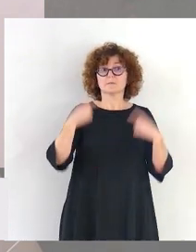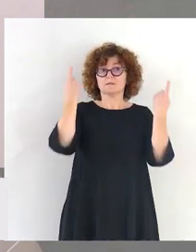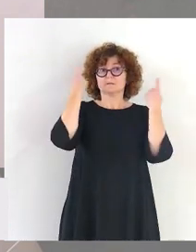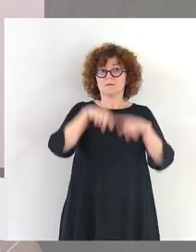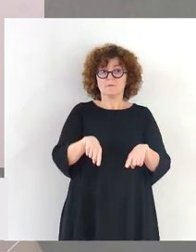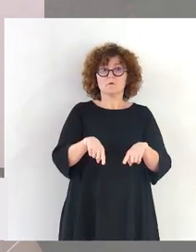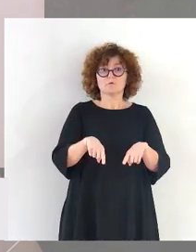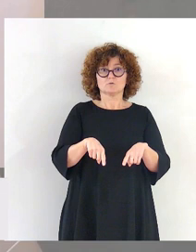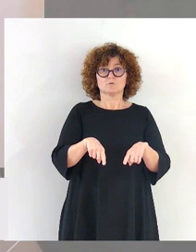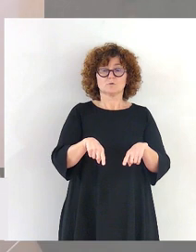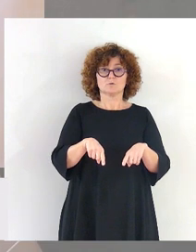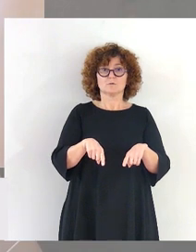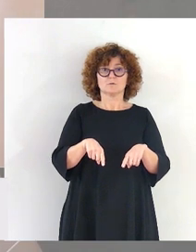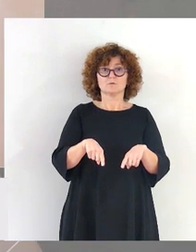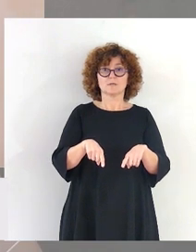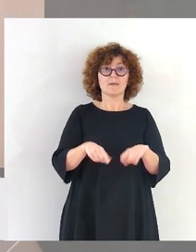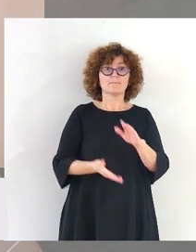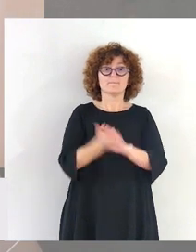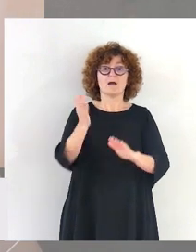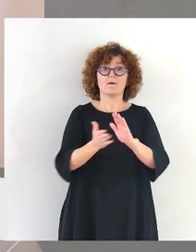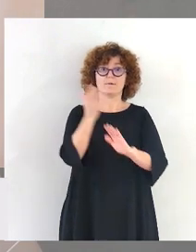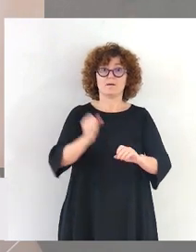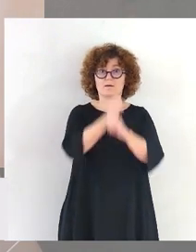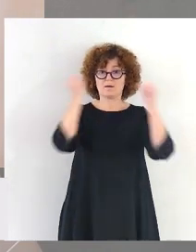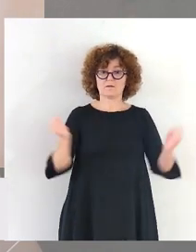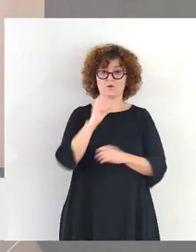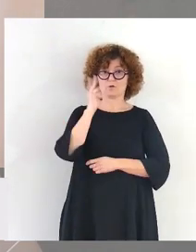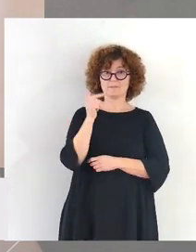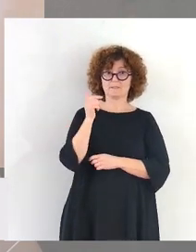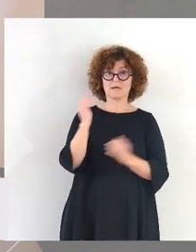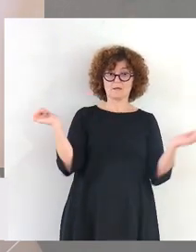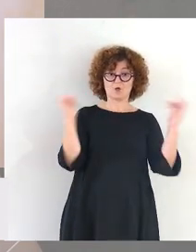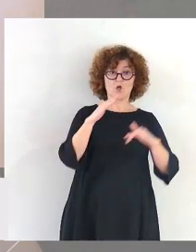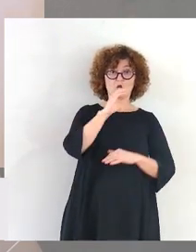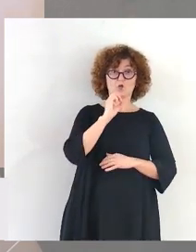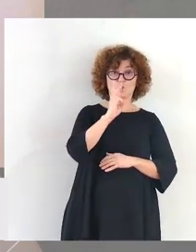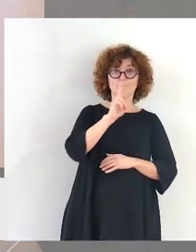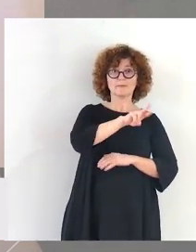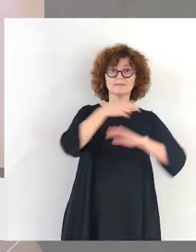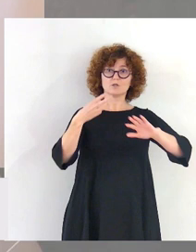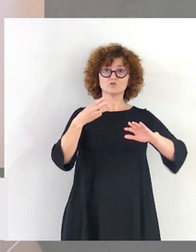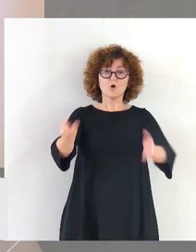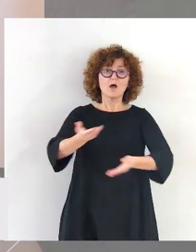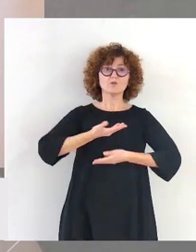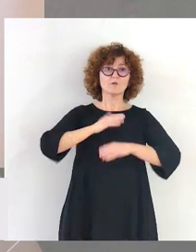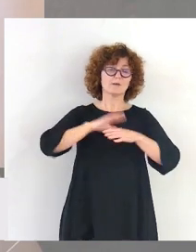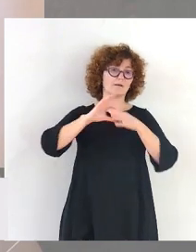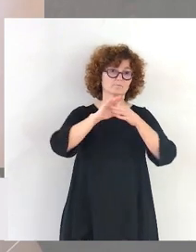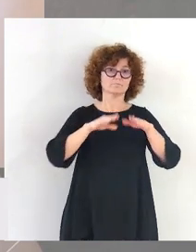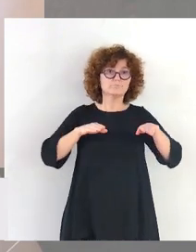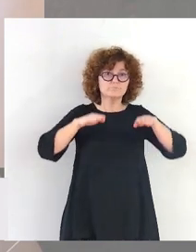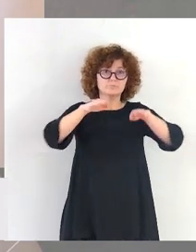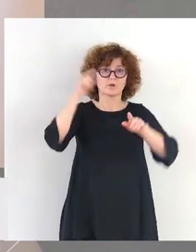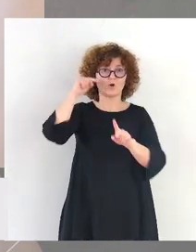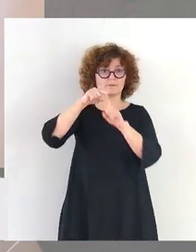el momento de marcar el rumbo de la acción climática y que la cop28 envíe señales que nos permitan alinearnos con los objetivos acordados